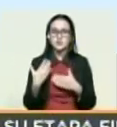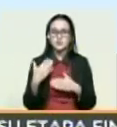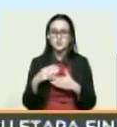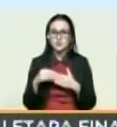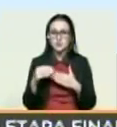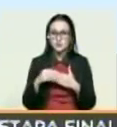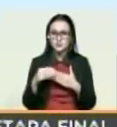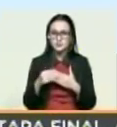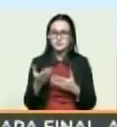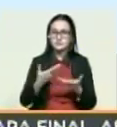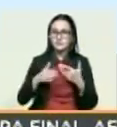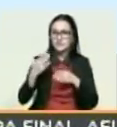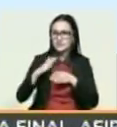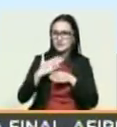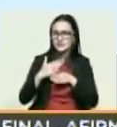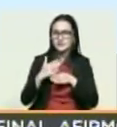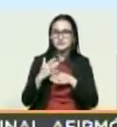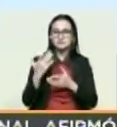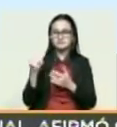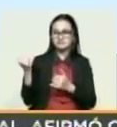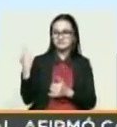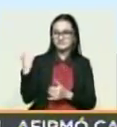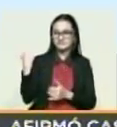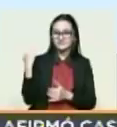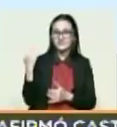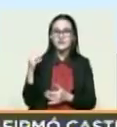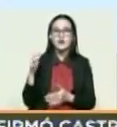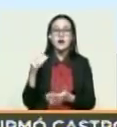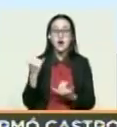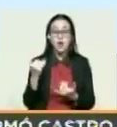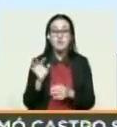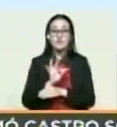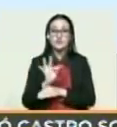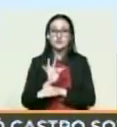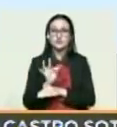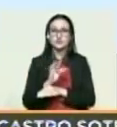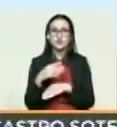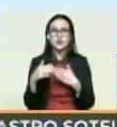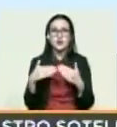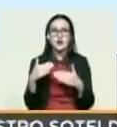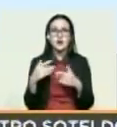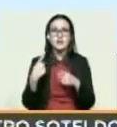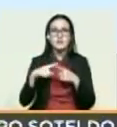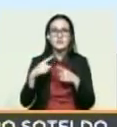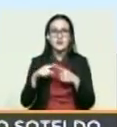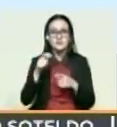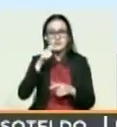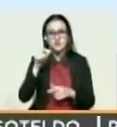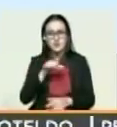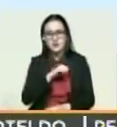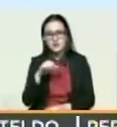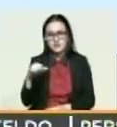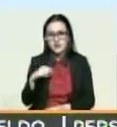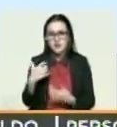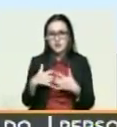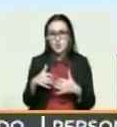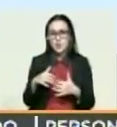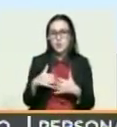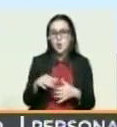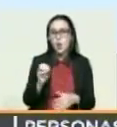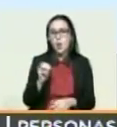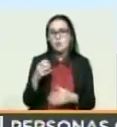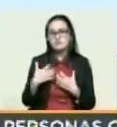destacaba que a diferencia del que fue derogado el día de hoy acá podrán funcionar o actuar como oferentes personas naturales personas jurídicas a